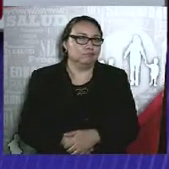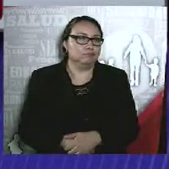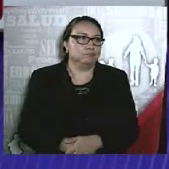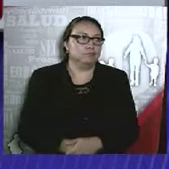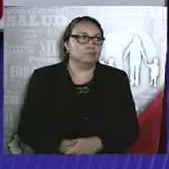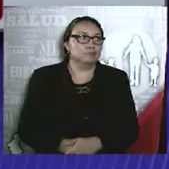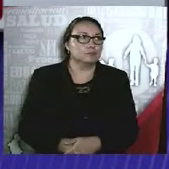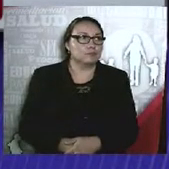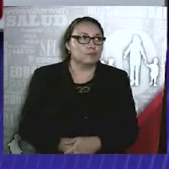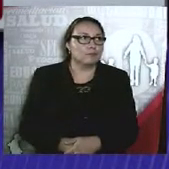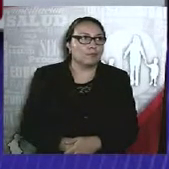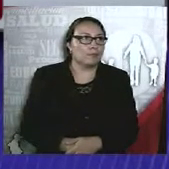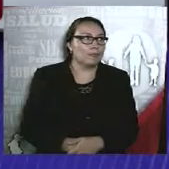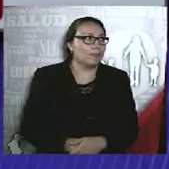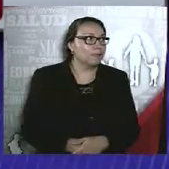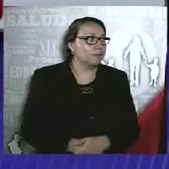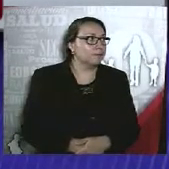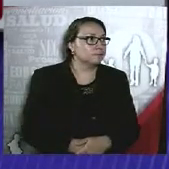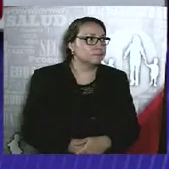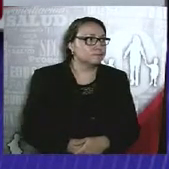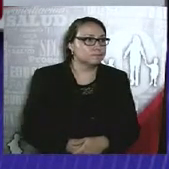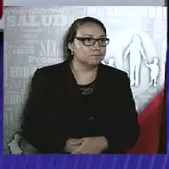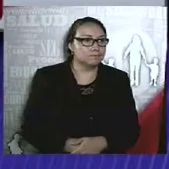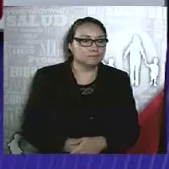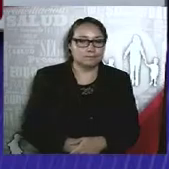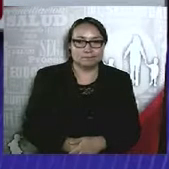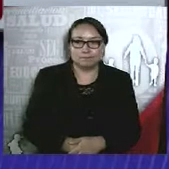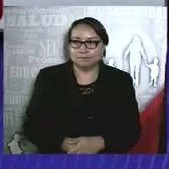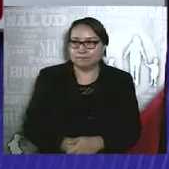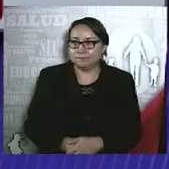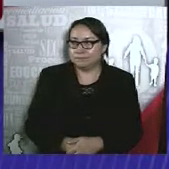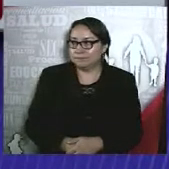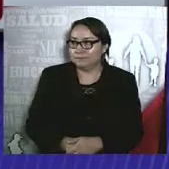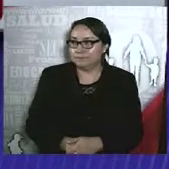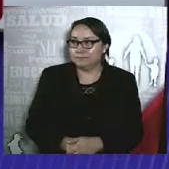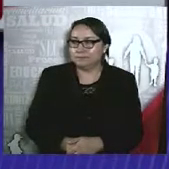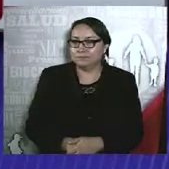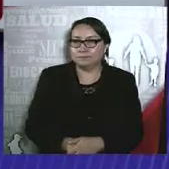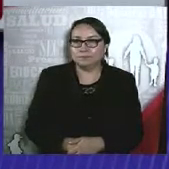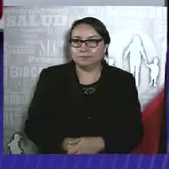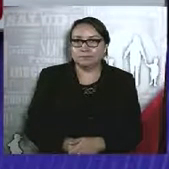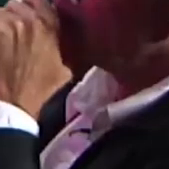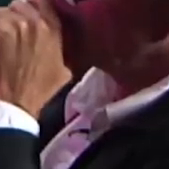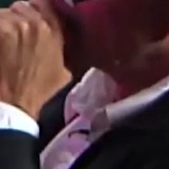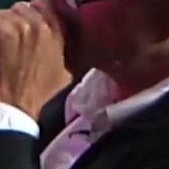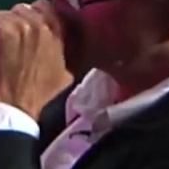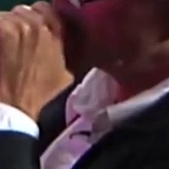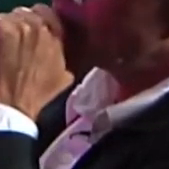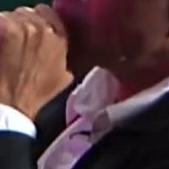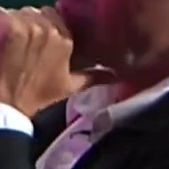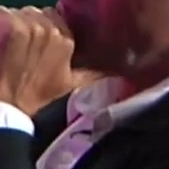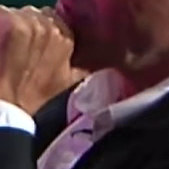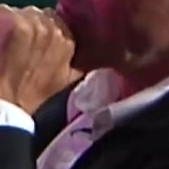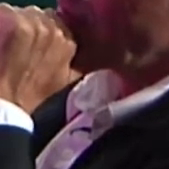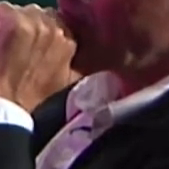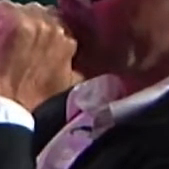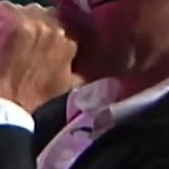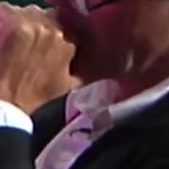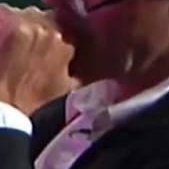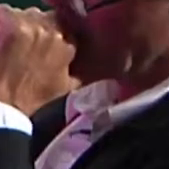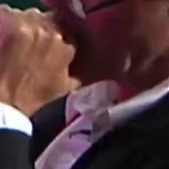En relación con las peticiones, quejas, reclamos, solicitudes y denuncias, más conocidos como derechos de petición, al respecto recibimos